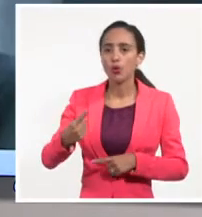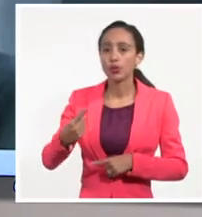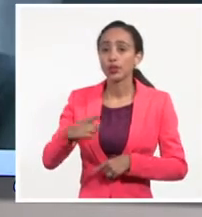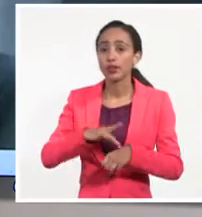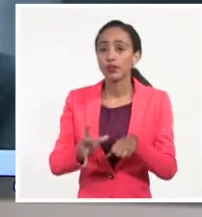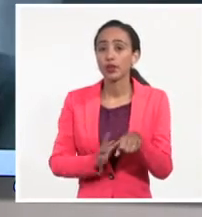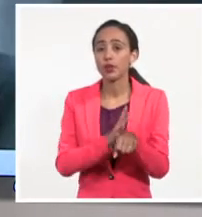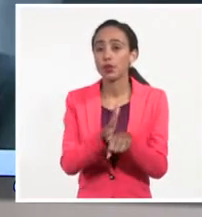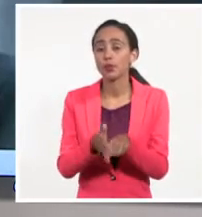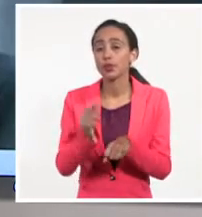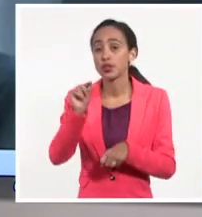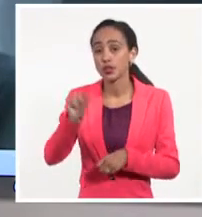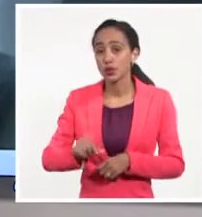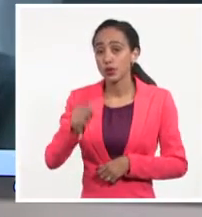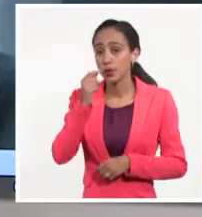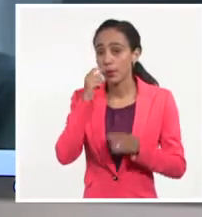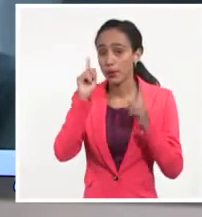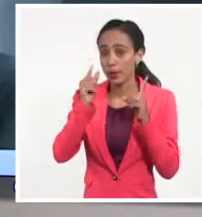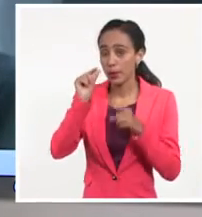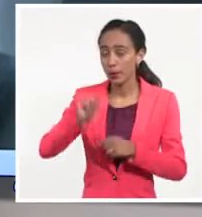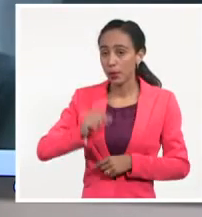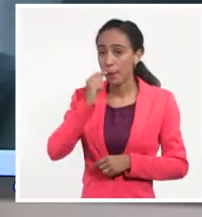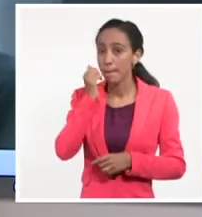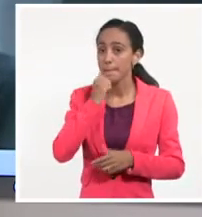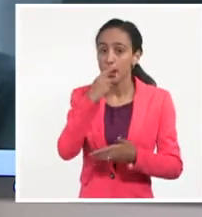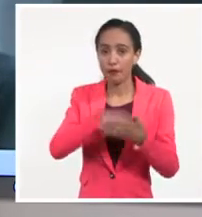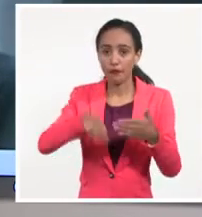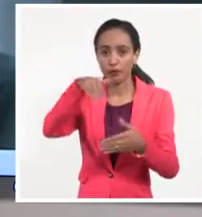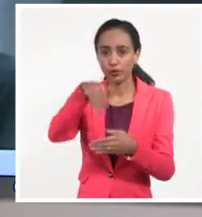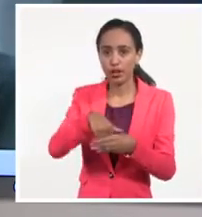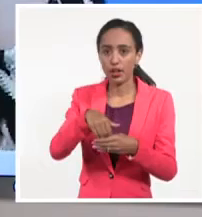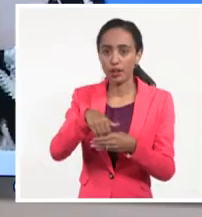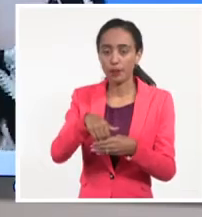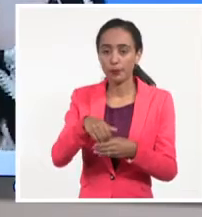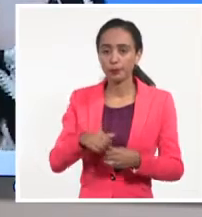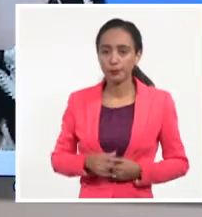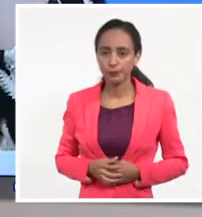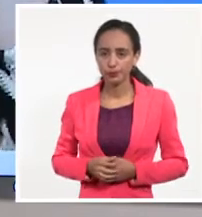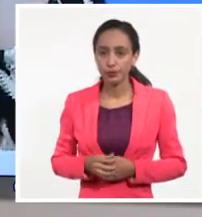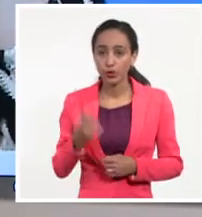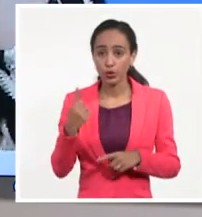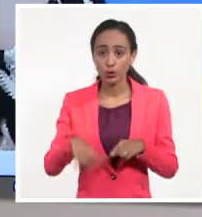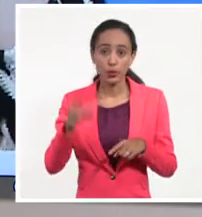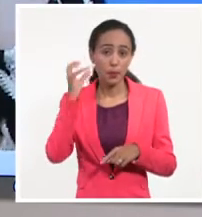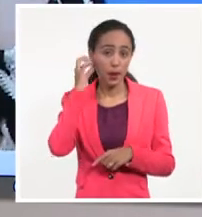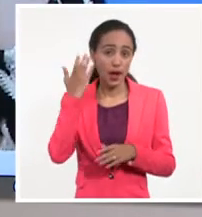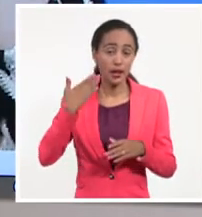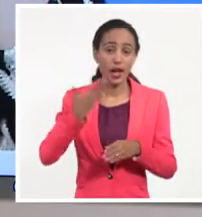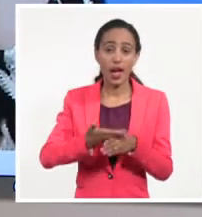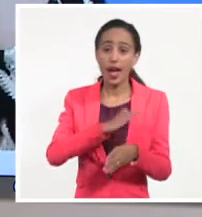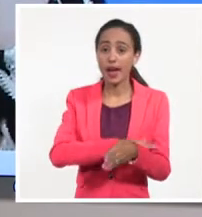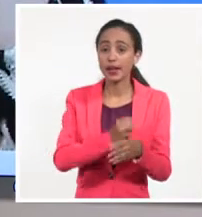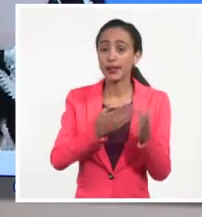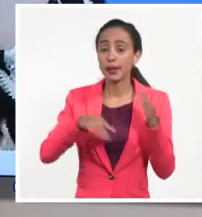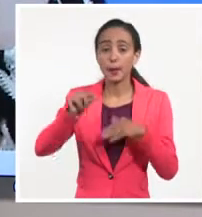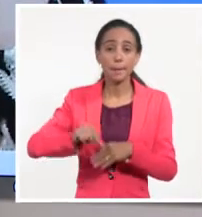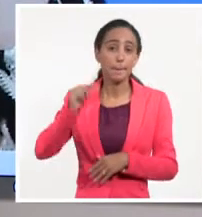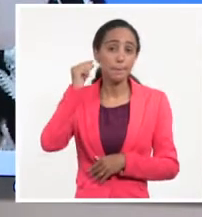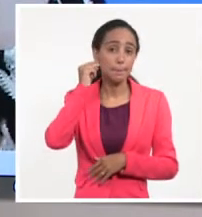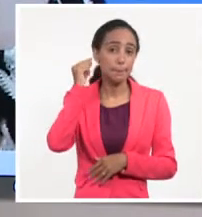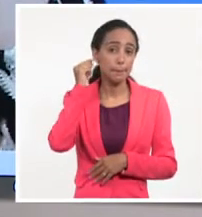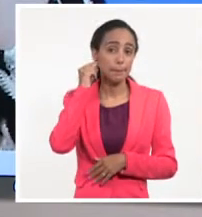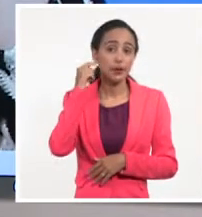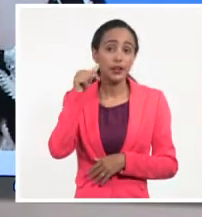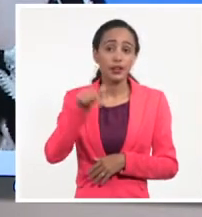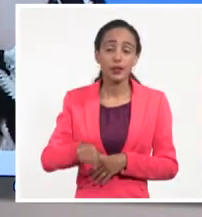señor fue el diputado más votado en Río de Janeiro. O Damares Alves, exministra de la cartera de